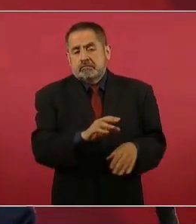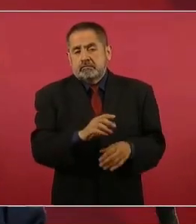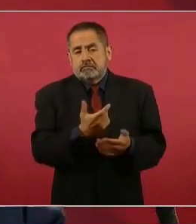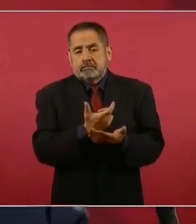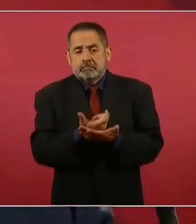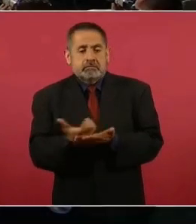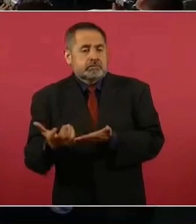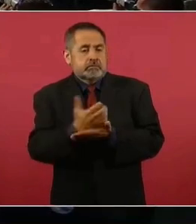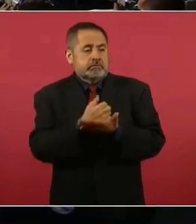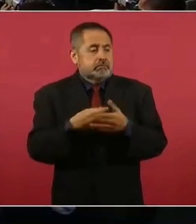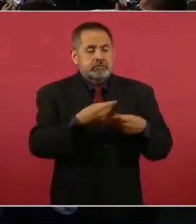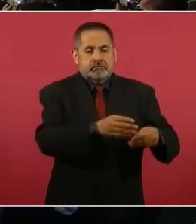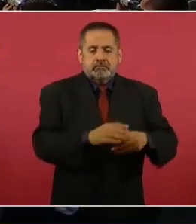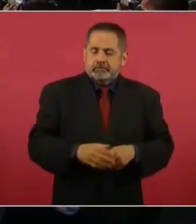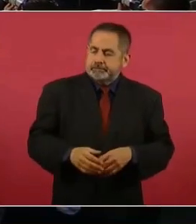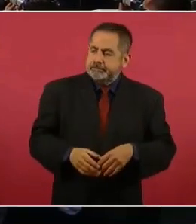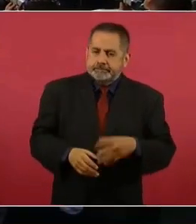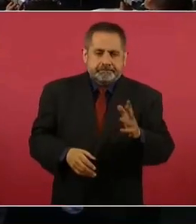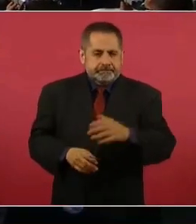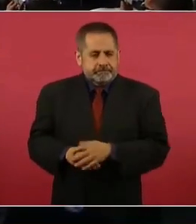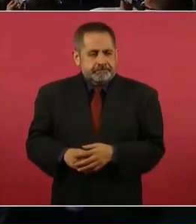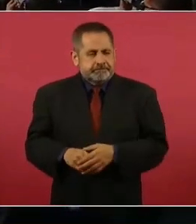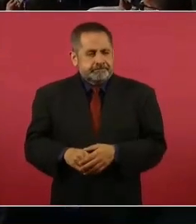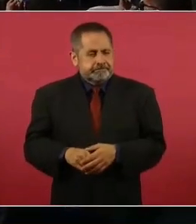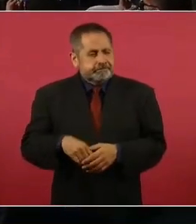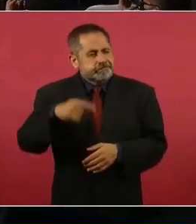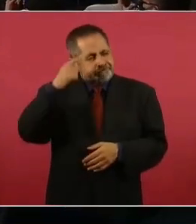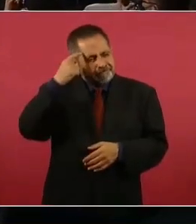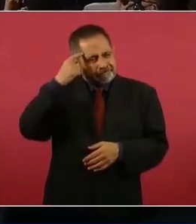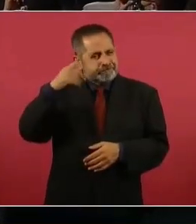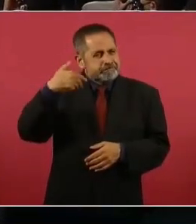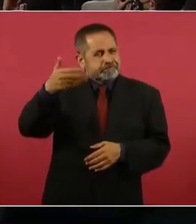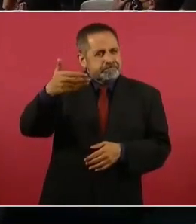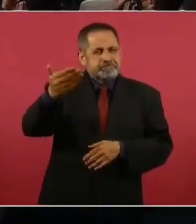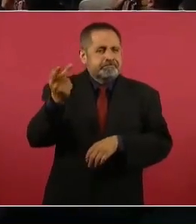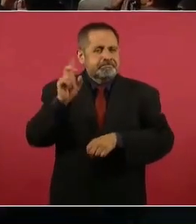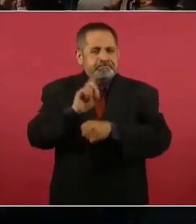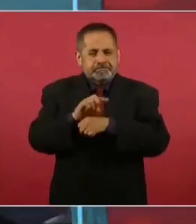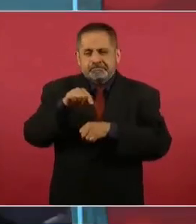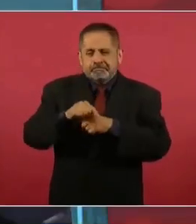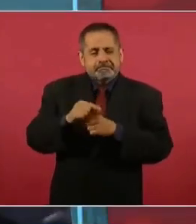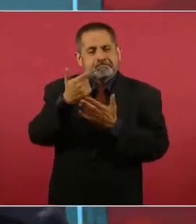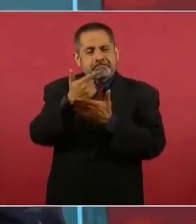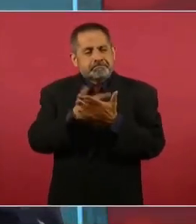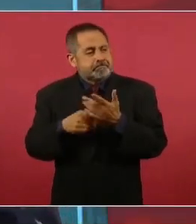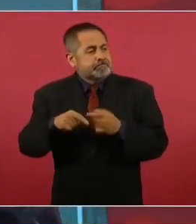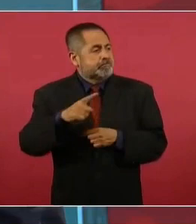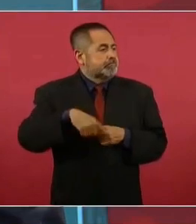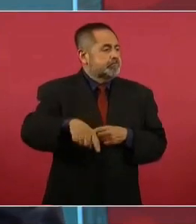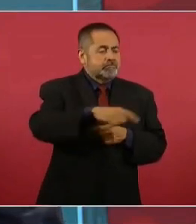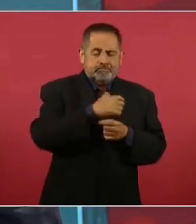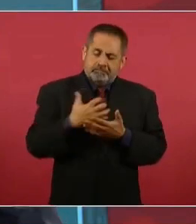Un día vamos a hacer aquí un repaso de los sueldos.